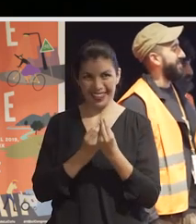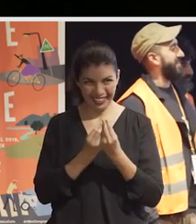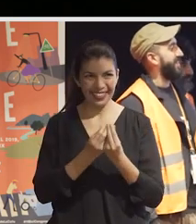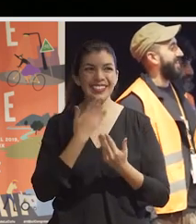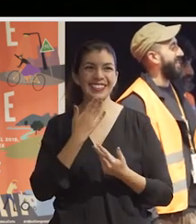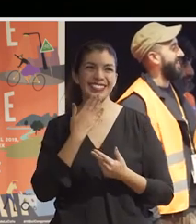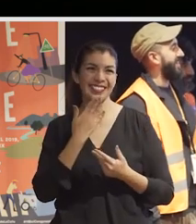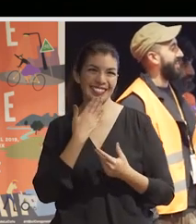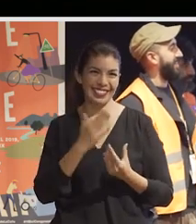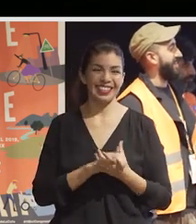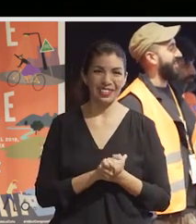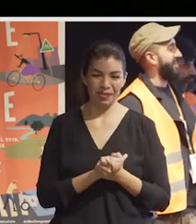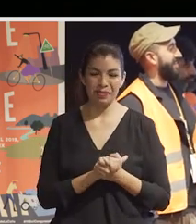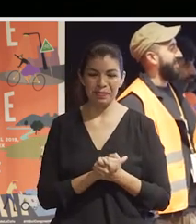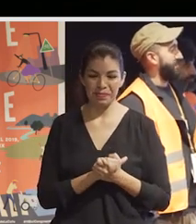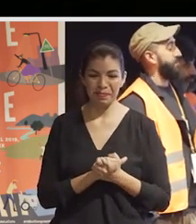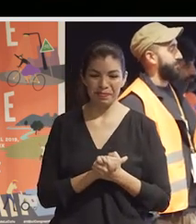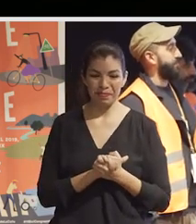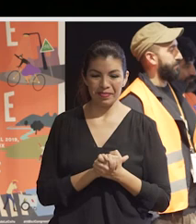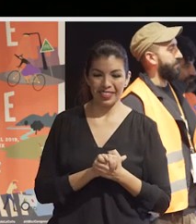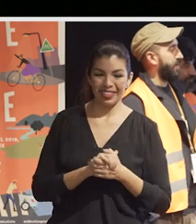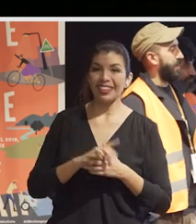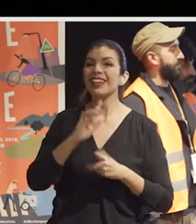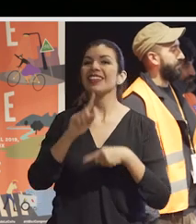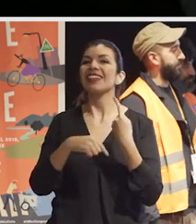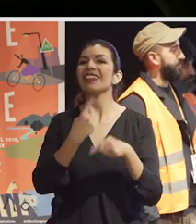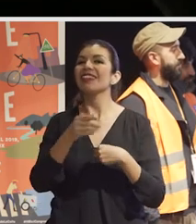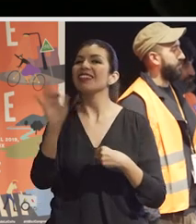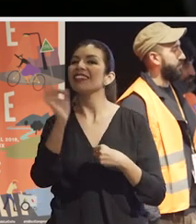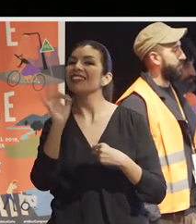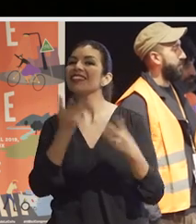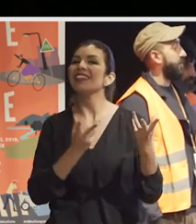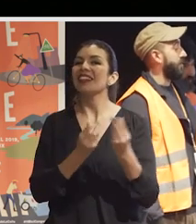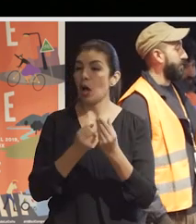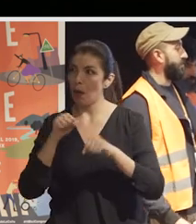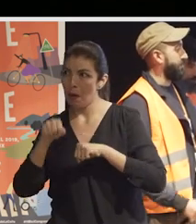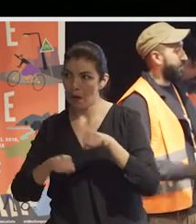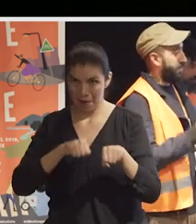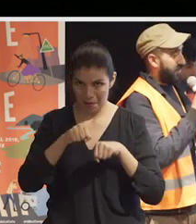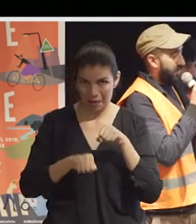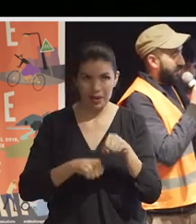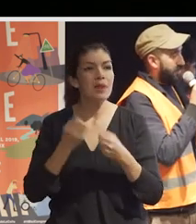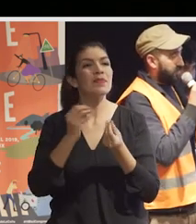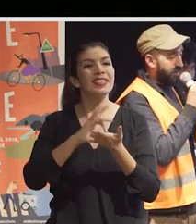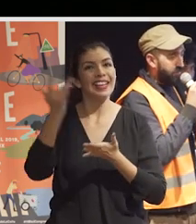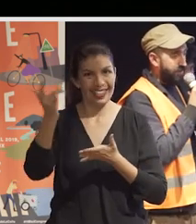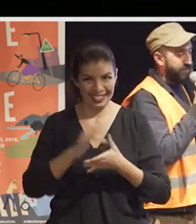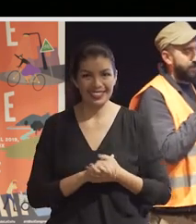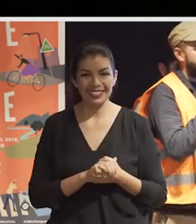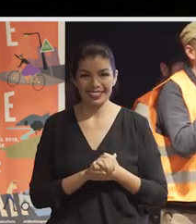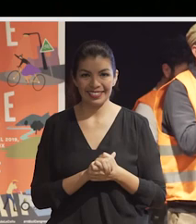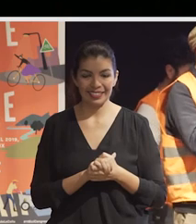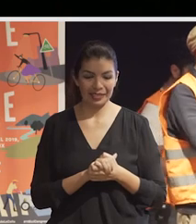va a haber una rodada después que van a salir en bici por ahí y supongo que otras noticias ahora van a compartir muchas gracias